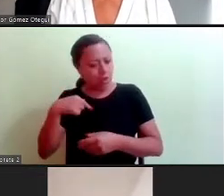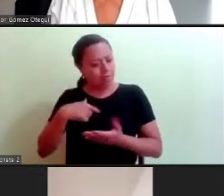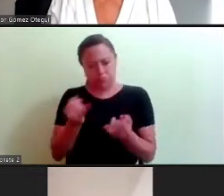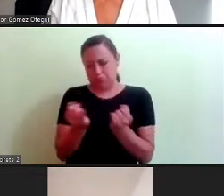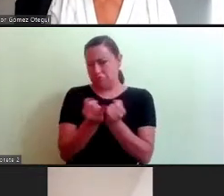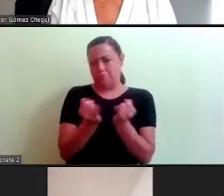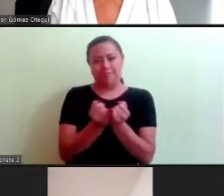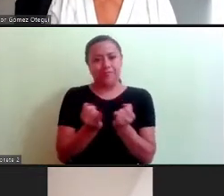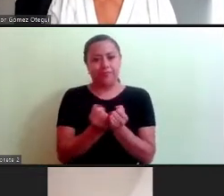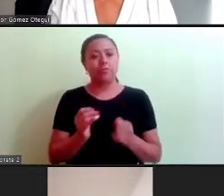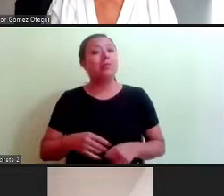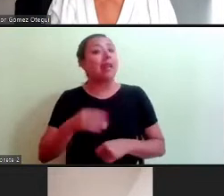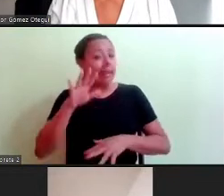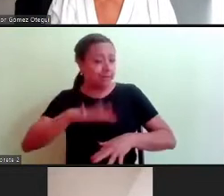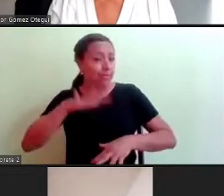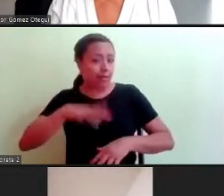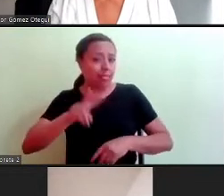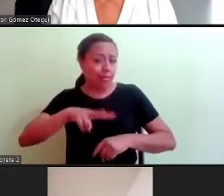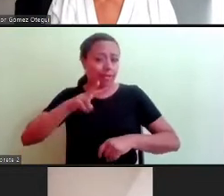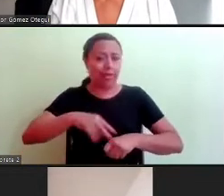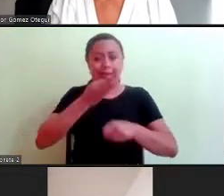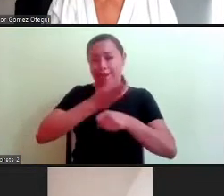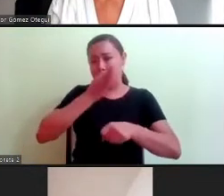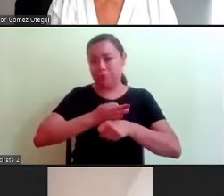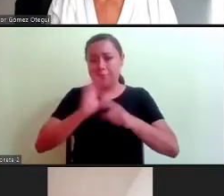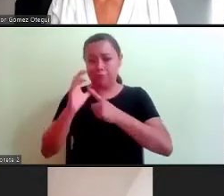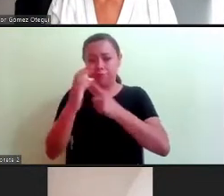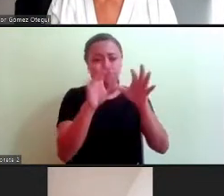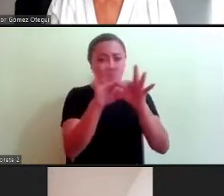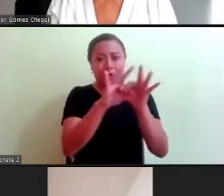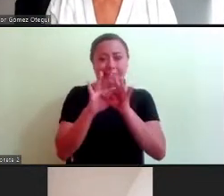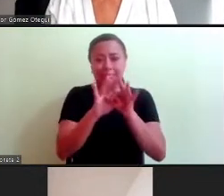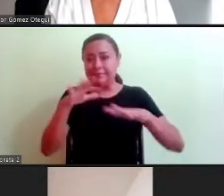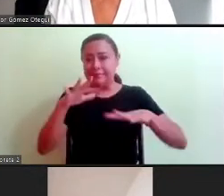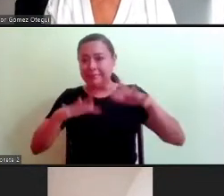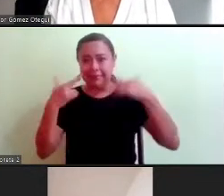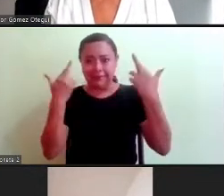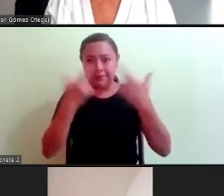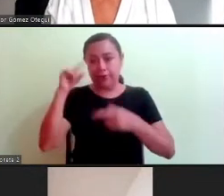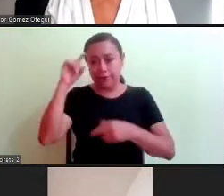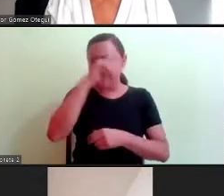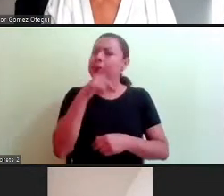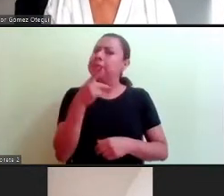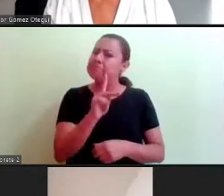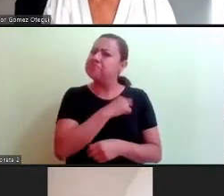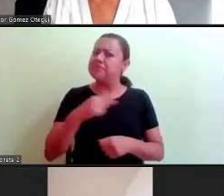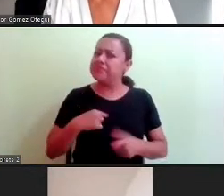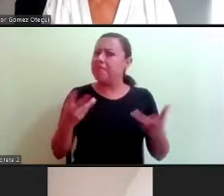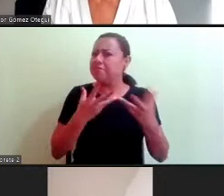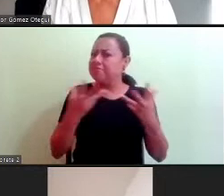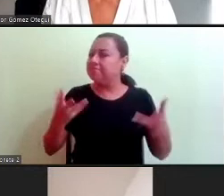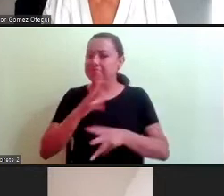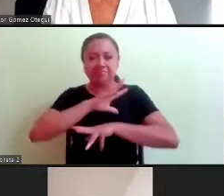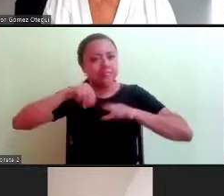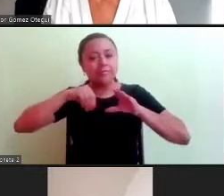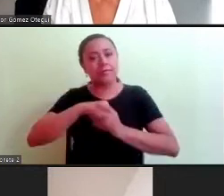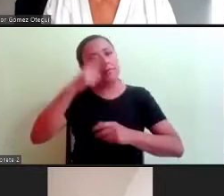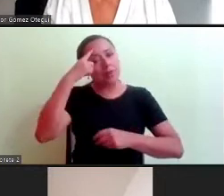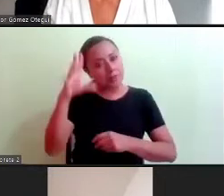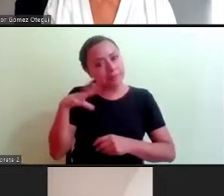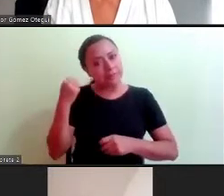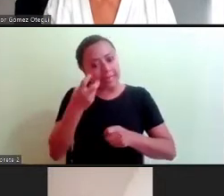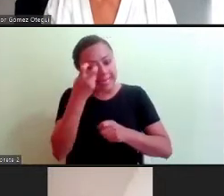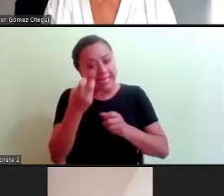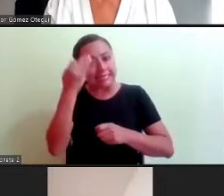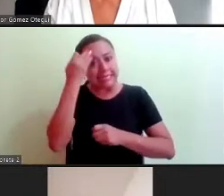entiendo, lo sé, pero haremos todo lo posible para que en este lapso de tiempo en el que esté,